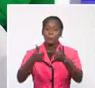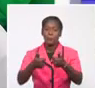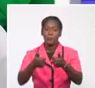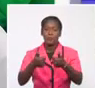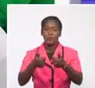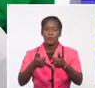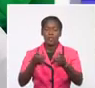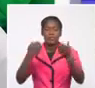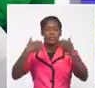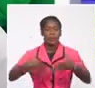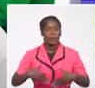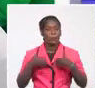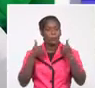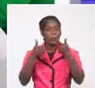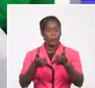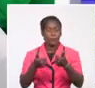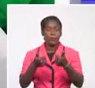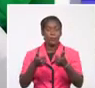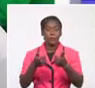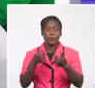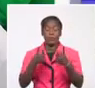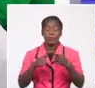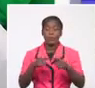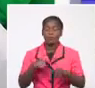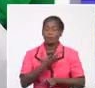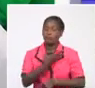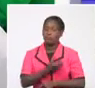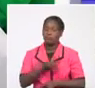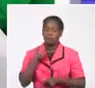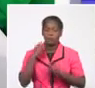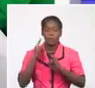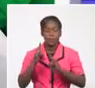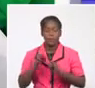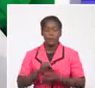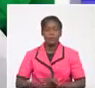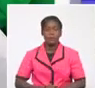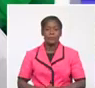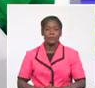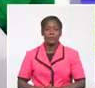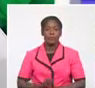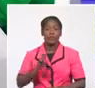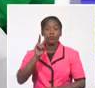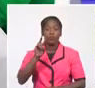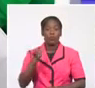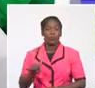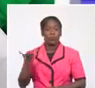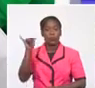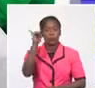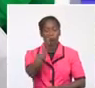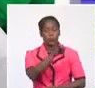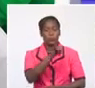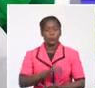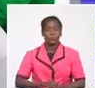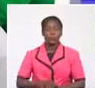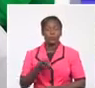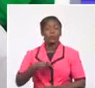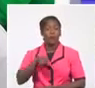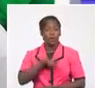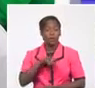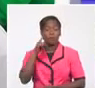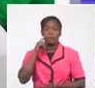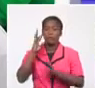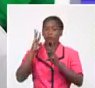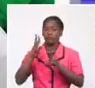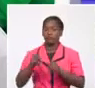ninguna persona. Los 2 evacuados, los 54 que han retornado después del diagnóstico. Ayer una cifra